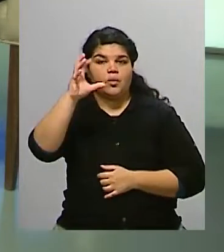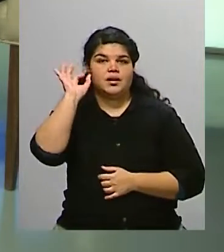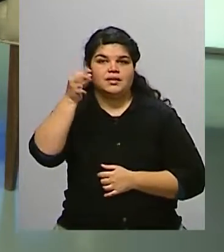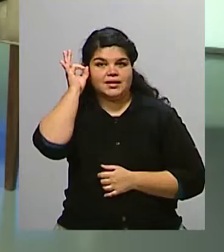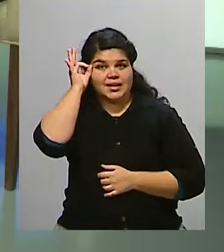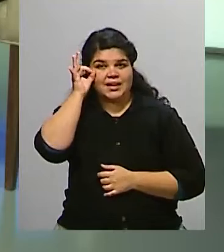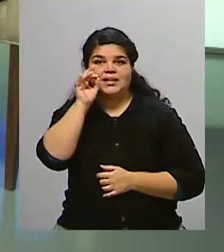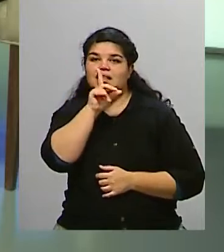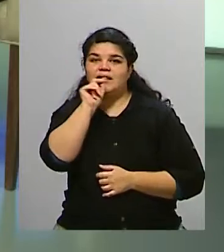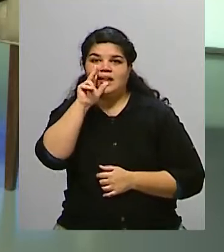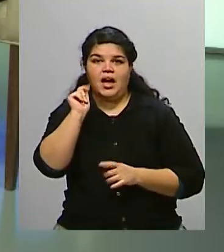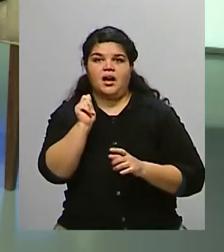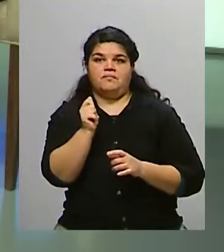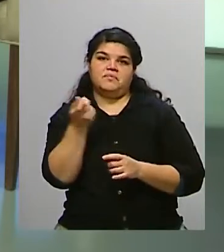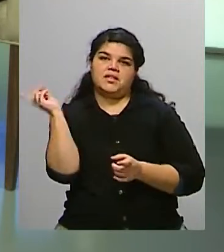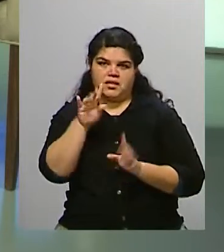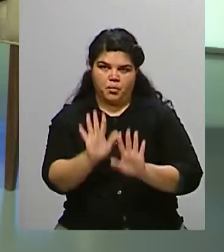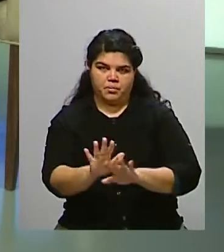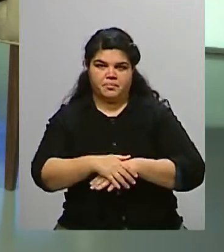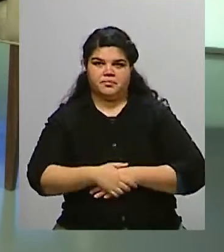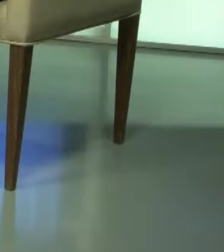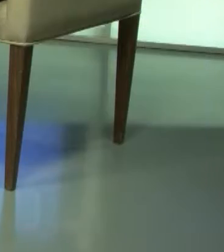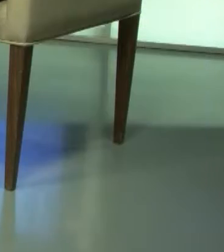Supercanal HD. Ya regresamos.